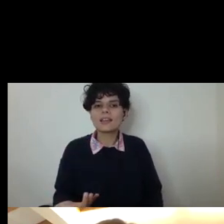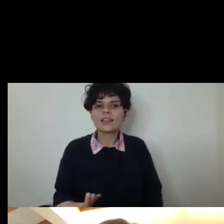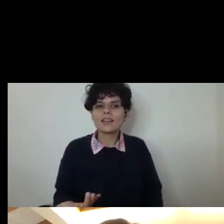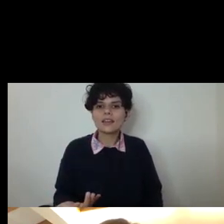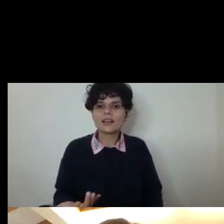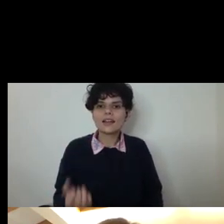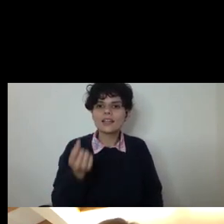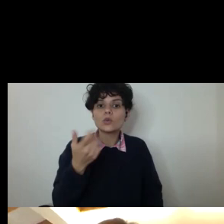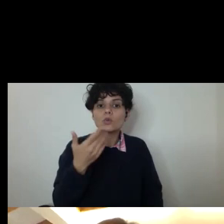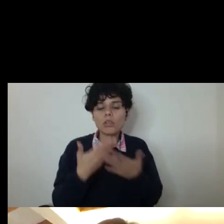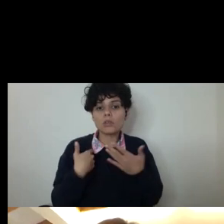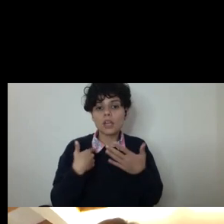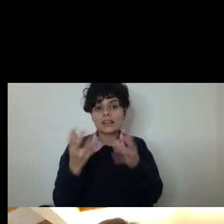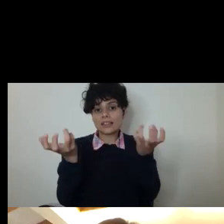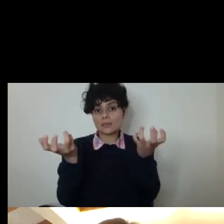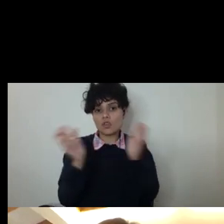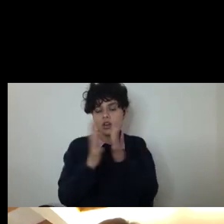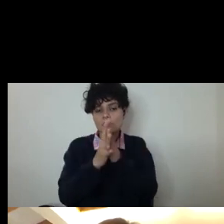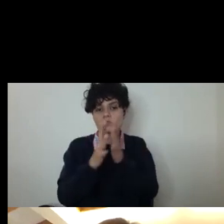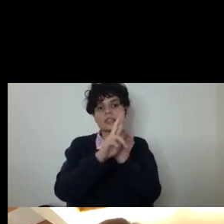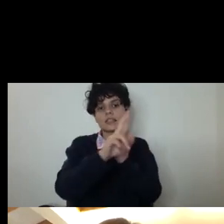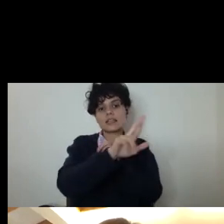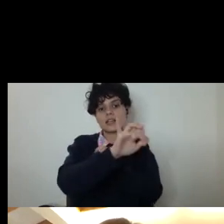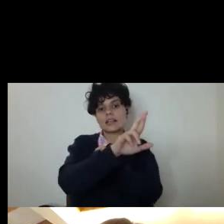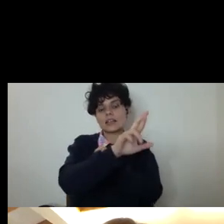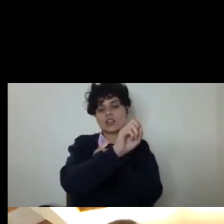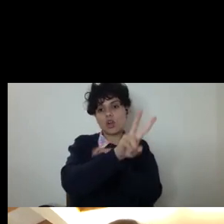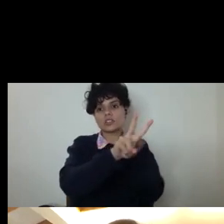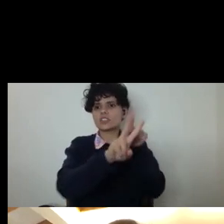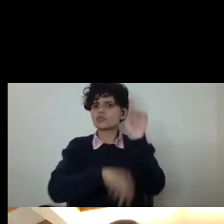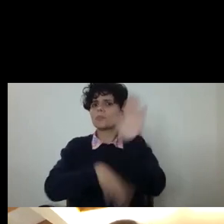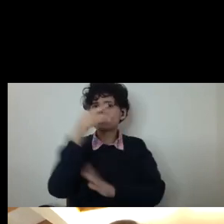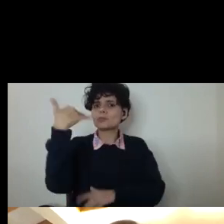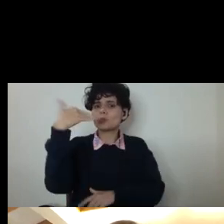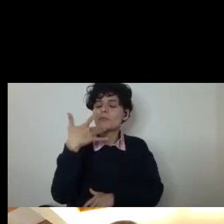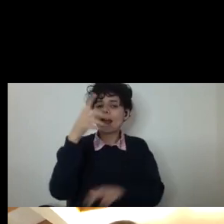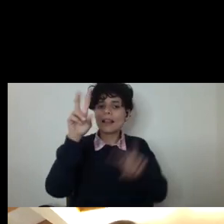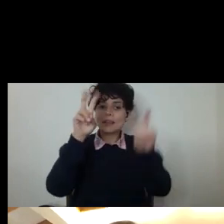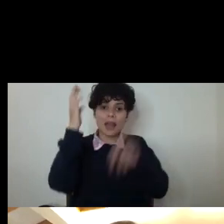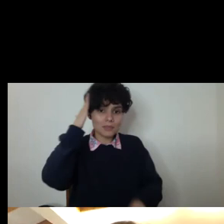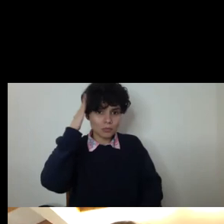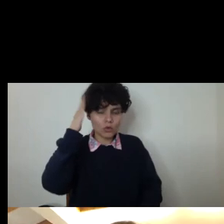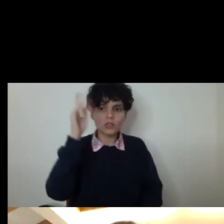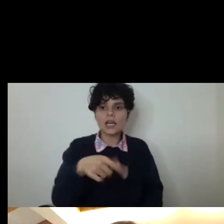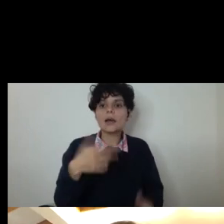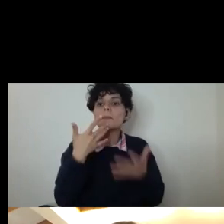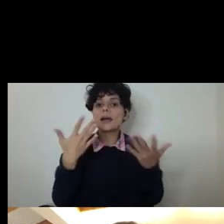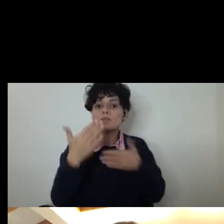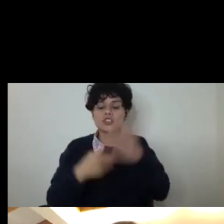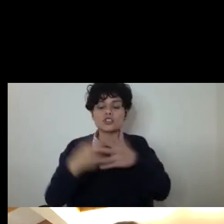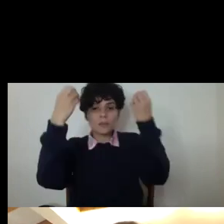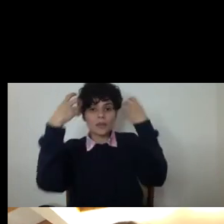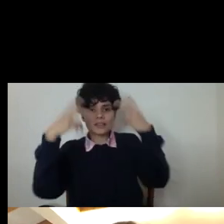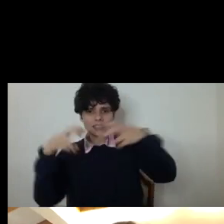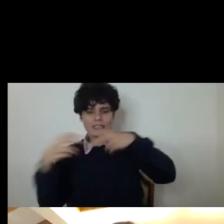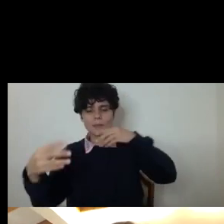receptores. Probablemente los receptores de ranolina tipo RIR2 son los más importantes para esto, para el proceso de plasticidad sináptica,